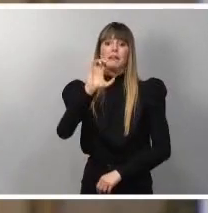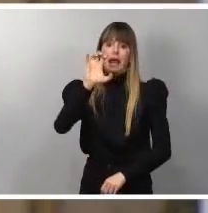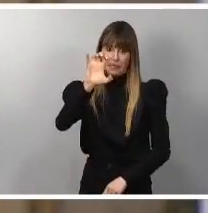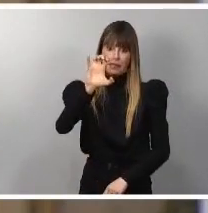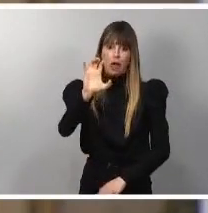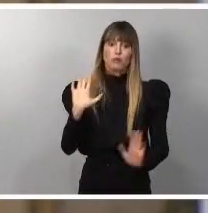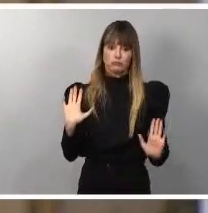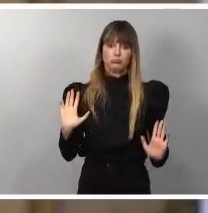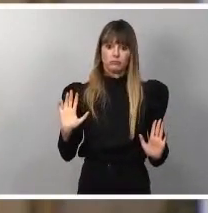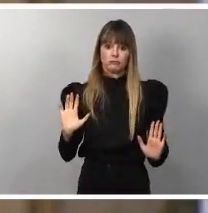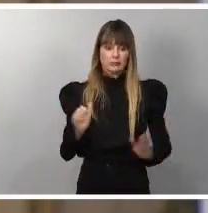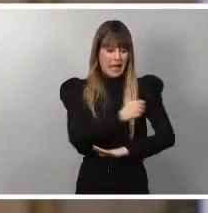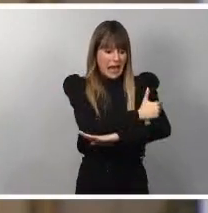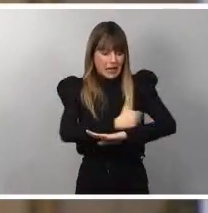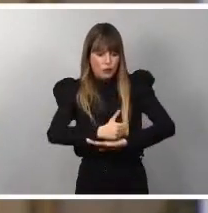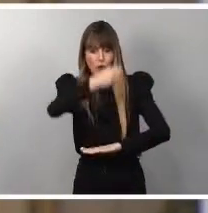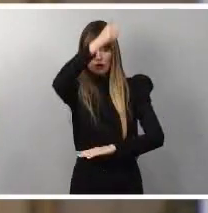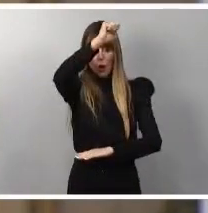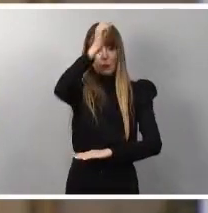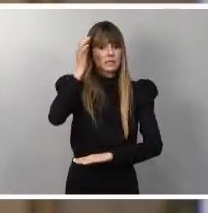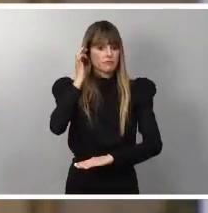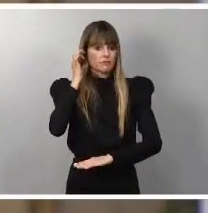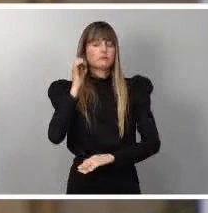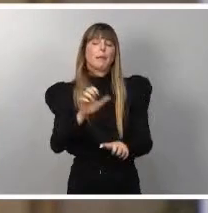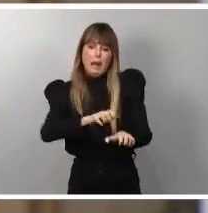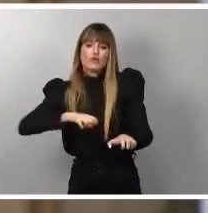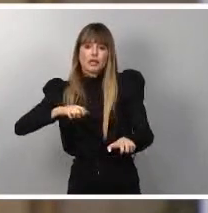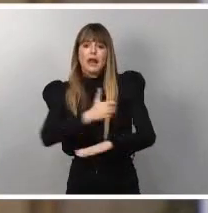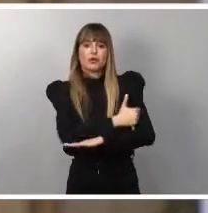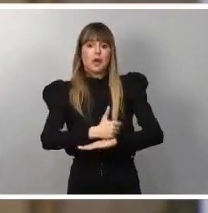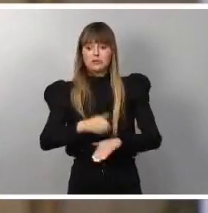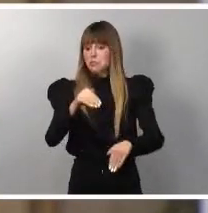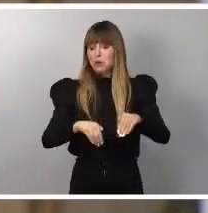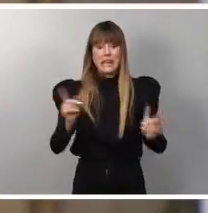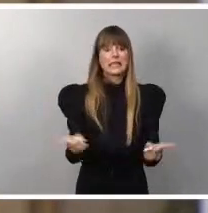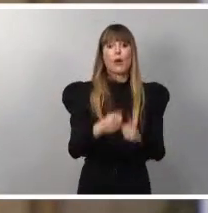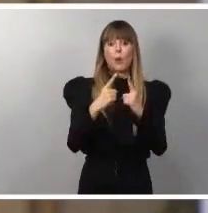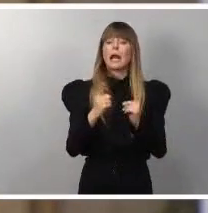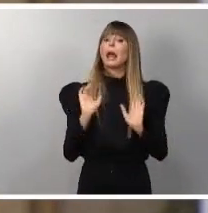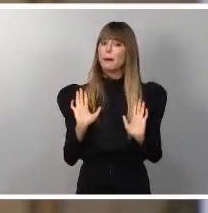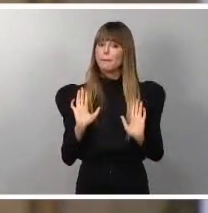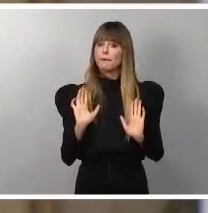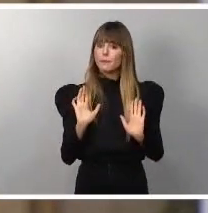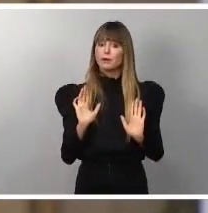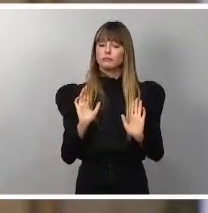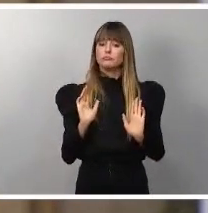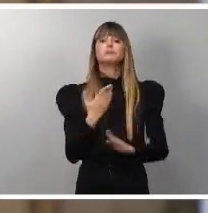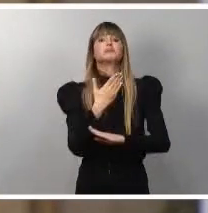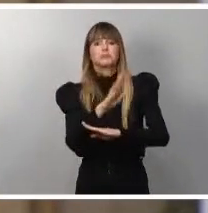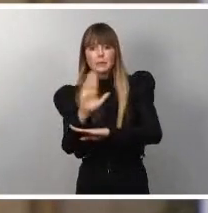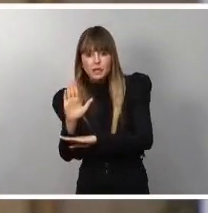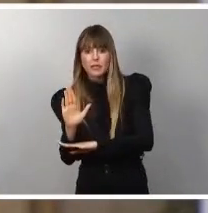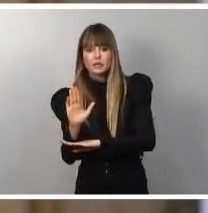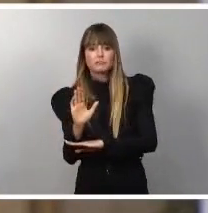tanto, todos los ciudadanos y ciudadanas, o la amplia mayoría de los ciudadanos y ciudadanas, voten lo que voten, se tienen que ver reflejados y representados en